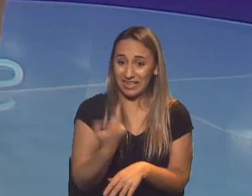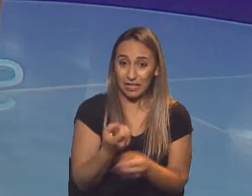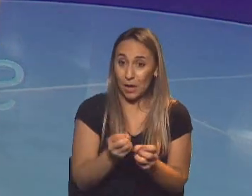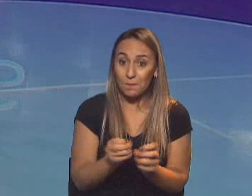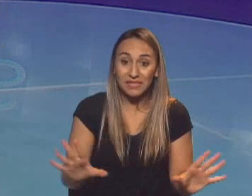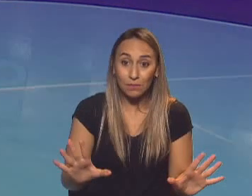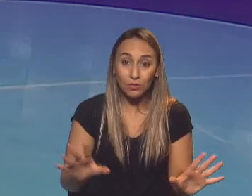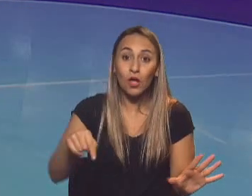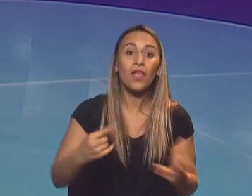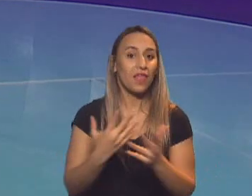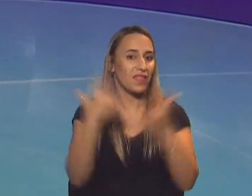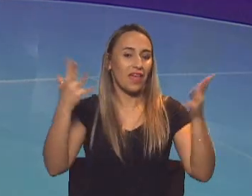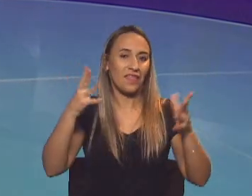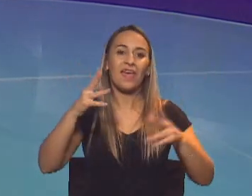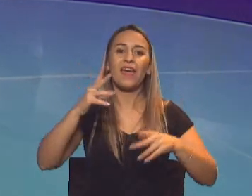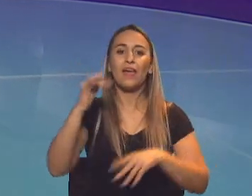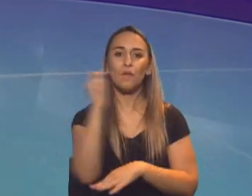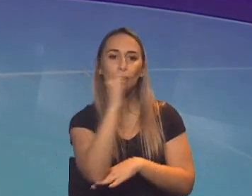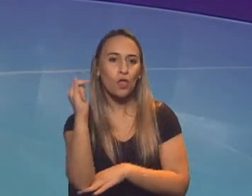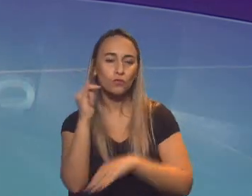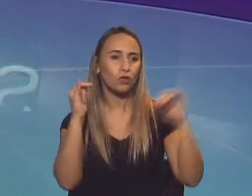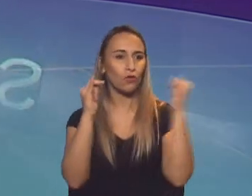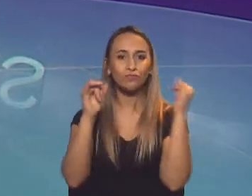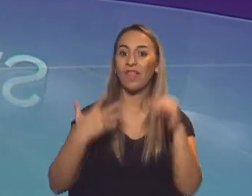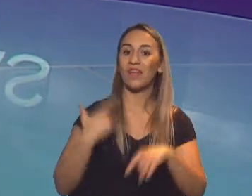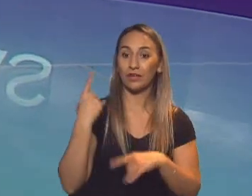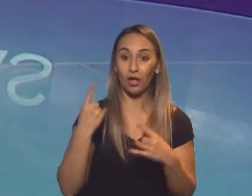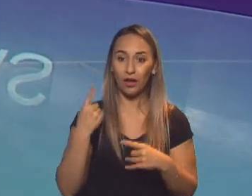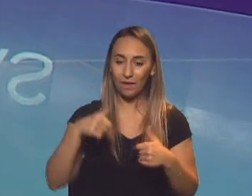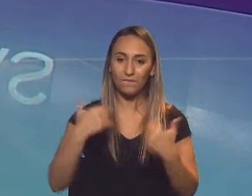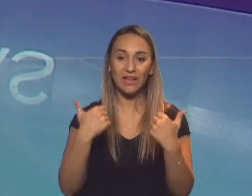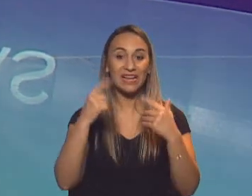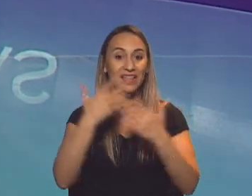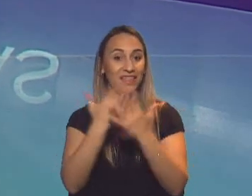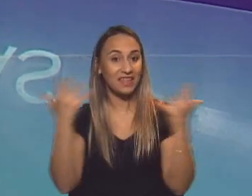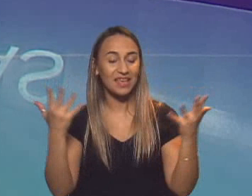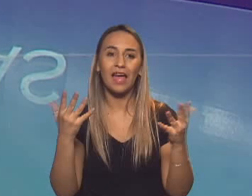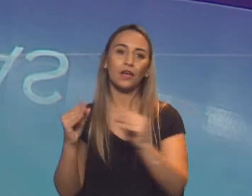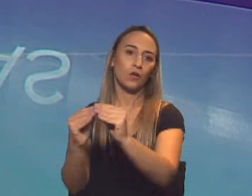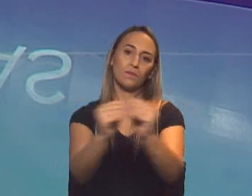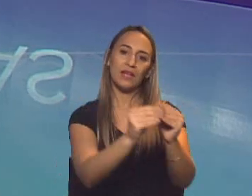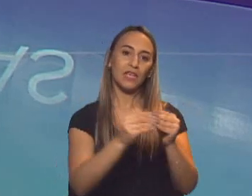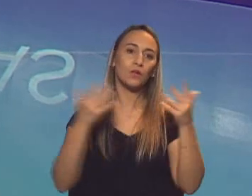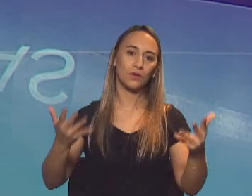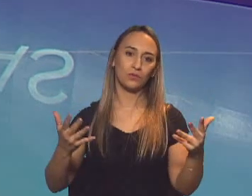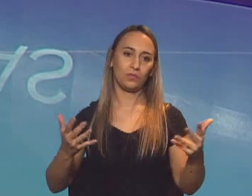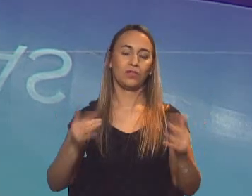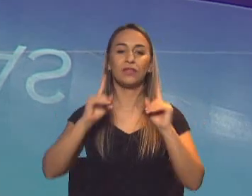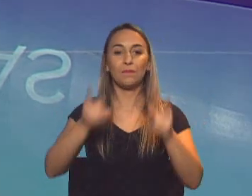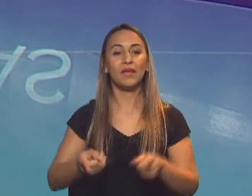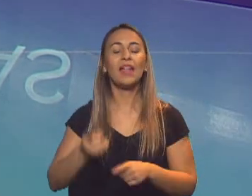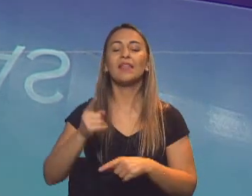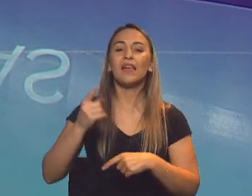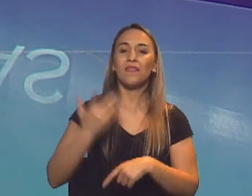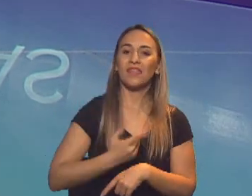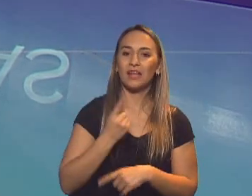volvemos. En el día de los productores y productoras. Feliz día. Ah, vamos a decirle feliz día, claro. Ahora, antes de ir a la pausa, a nuestros compañeros y productores, sí, productoras de radio y TV, por